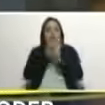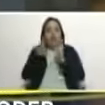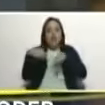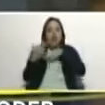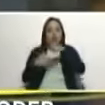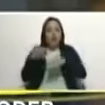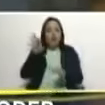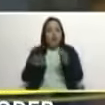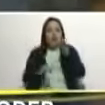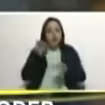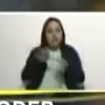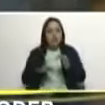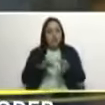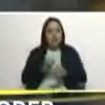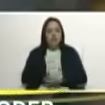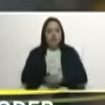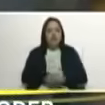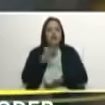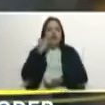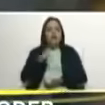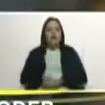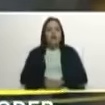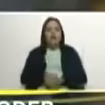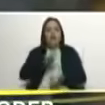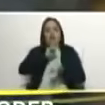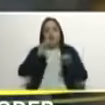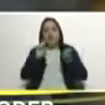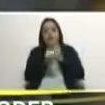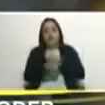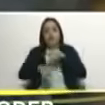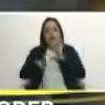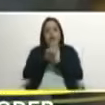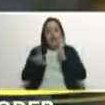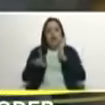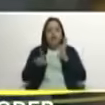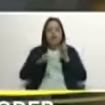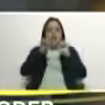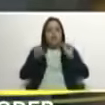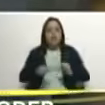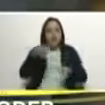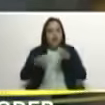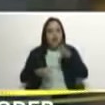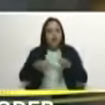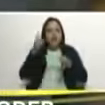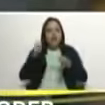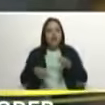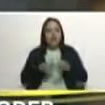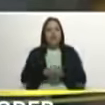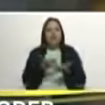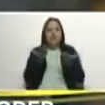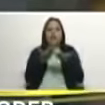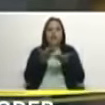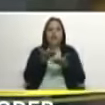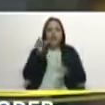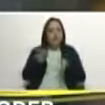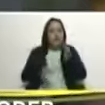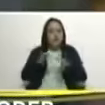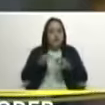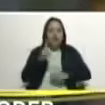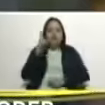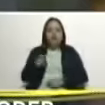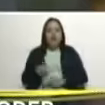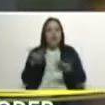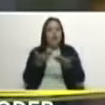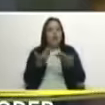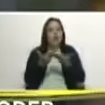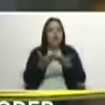que quedan pendientes, como la reforma de la ley del sistema de justicia, la ley de carrera judicial, la ley de la Escuela Nacional de Magistratura.